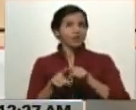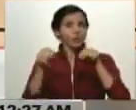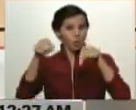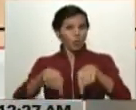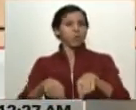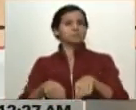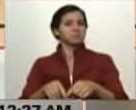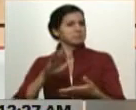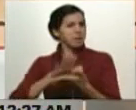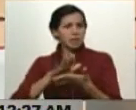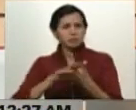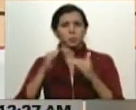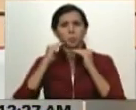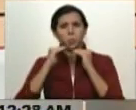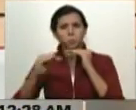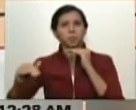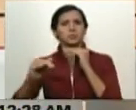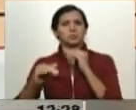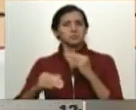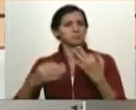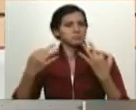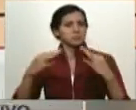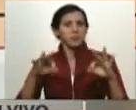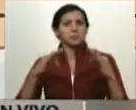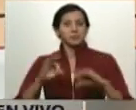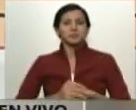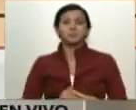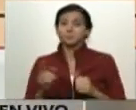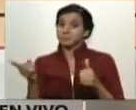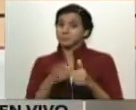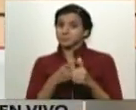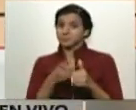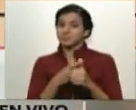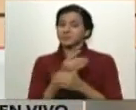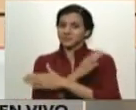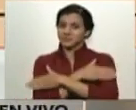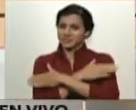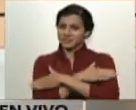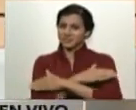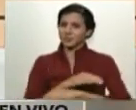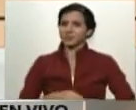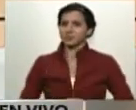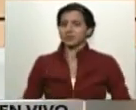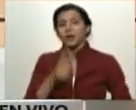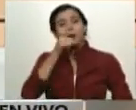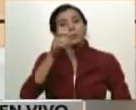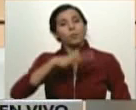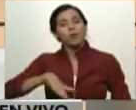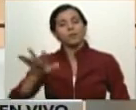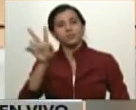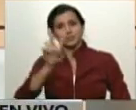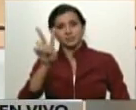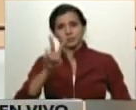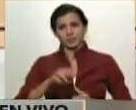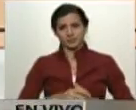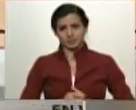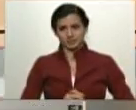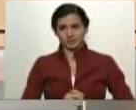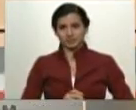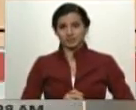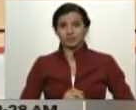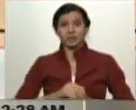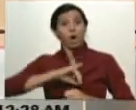gran tranquilidad, de civismo. Así que en primer lugar, felicitamos al pueblo todo de Venezuela por